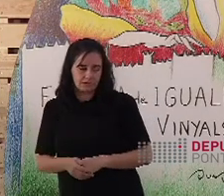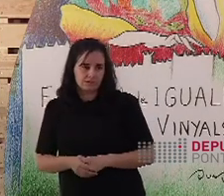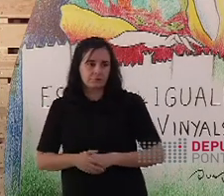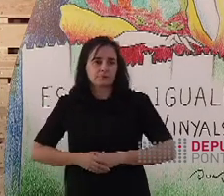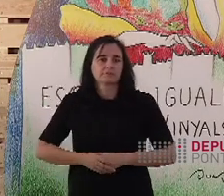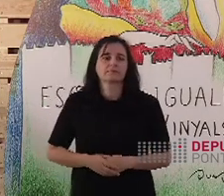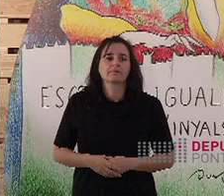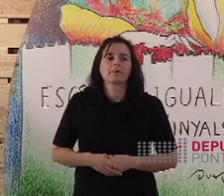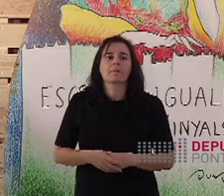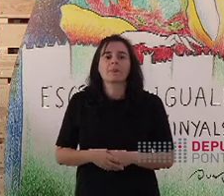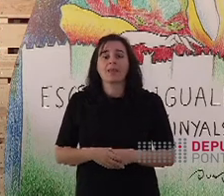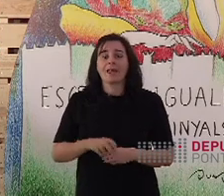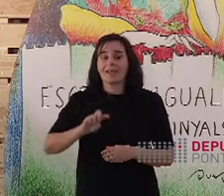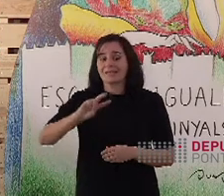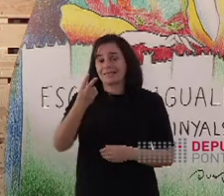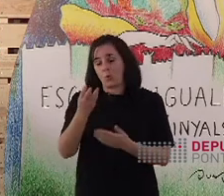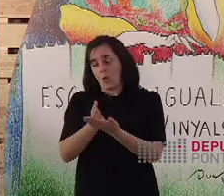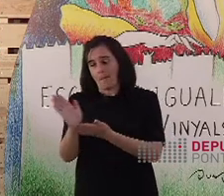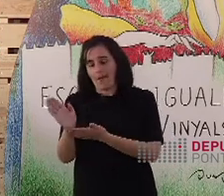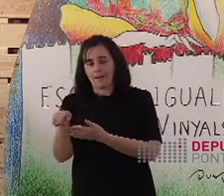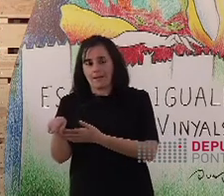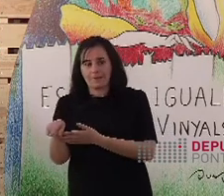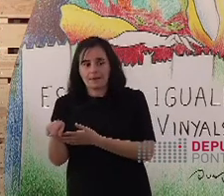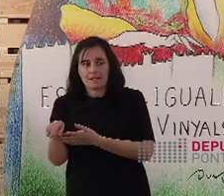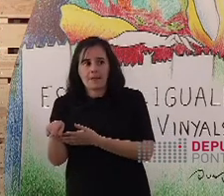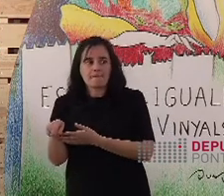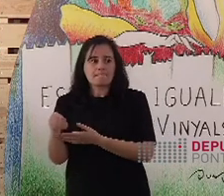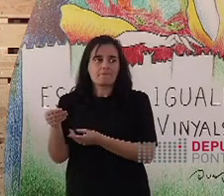explotación. Esta segunda parte, vale,